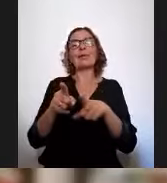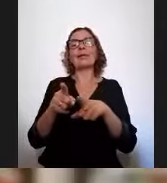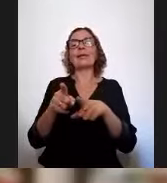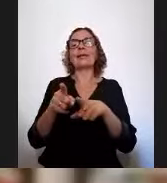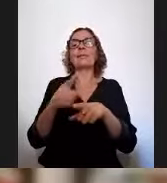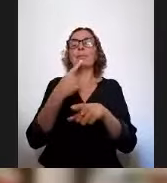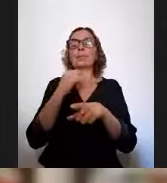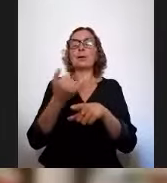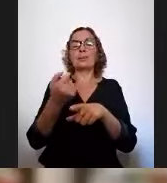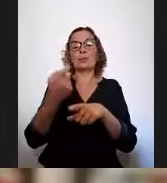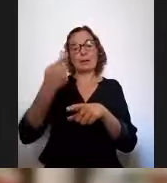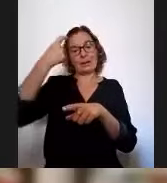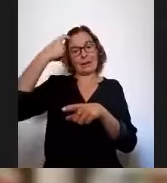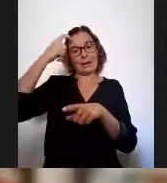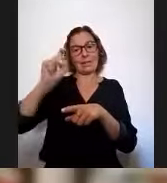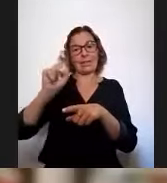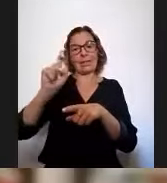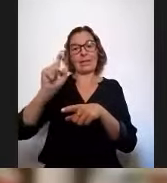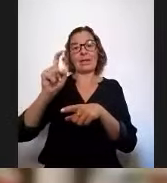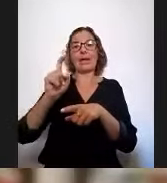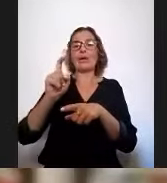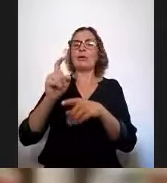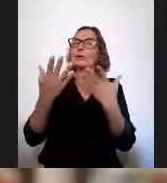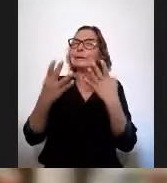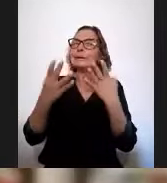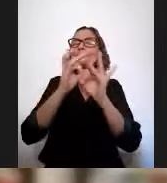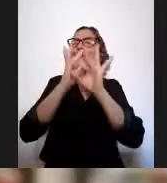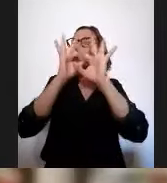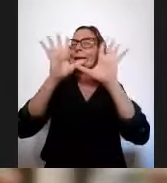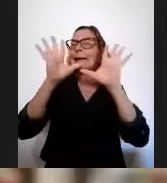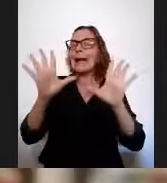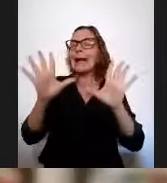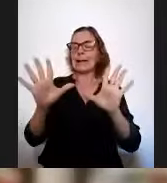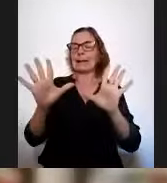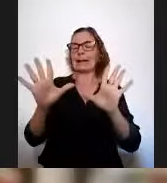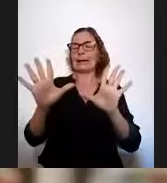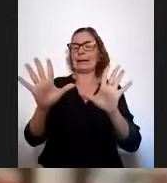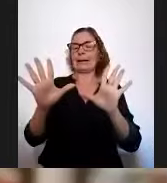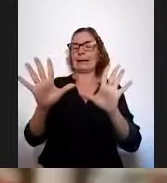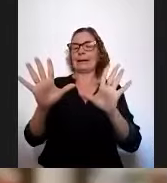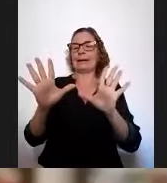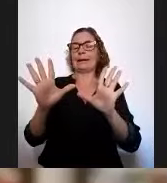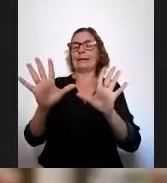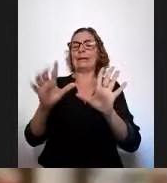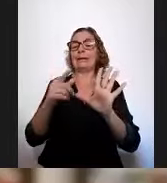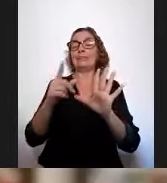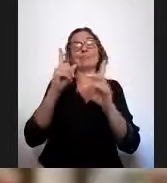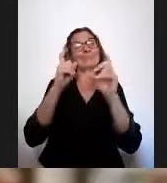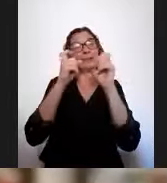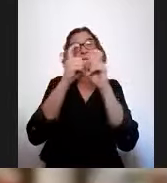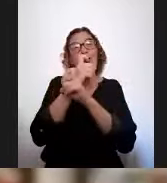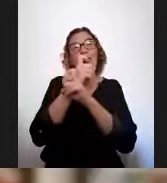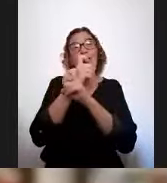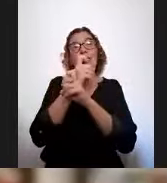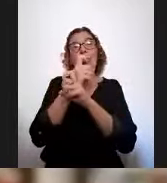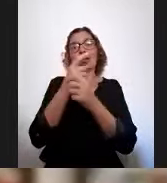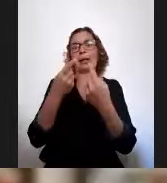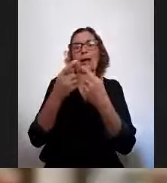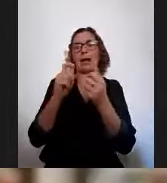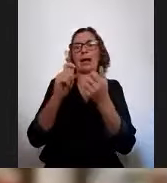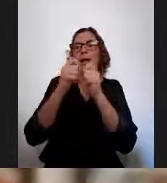nuestra idea no está bien definida, no está definida con claridad, va a ser difícil diferenciarlos y